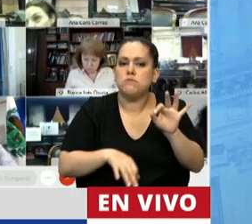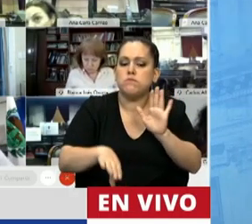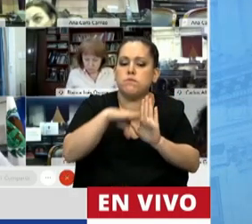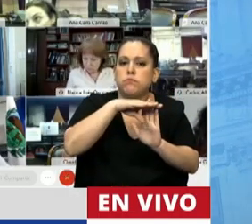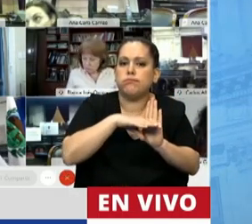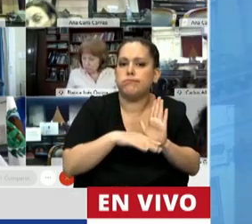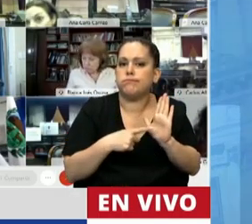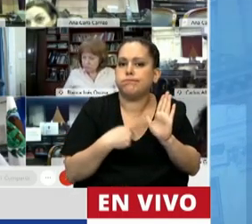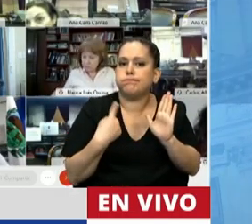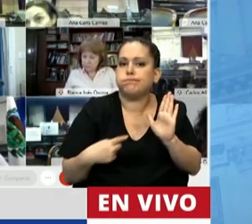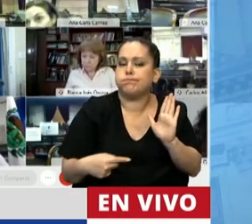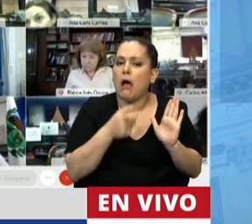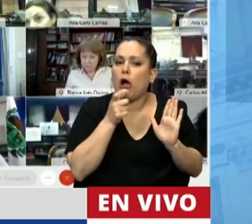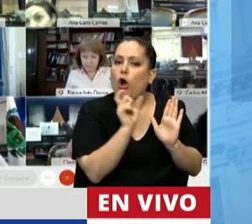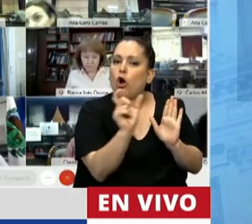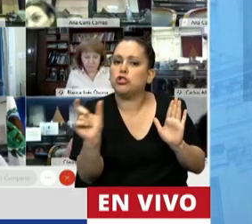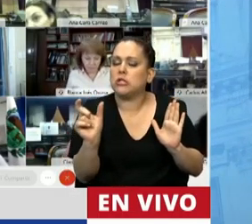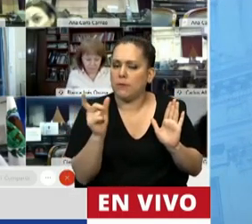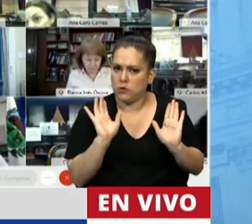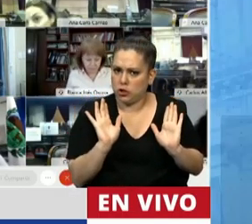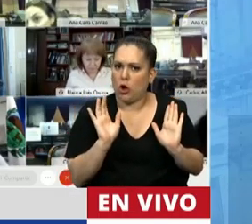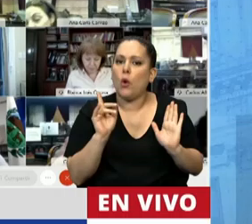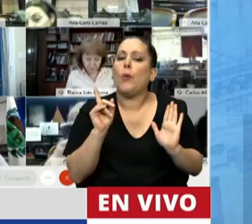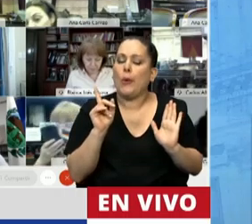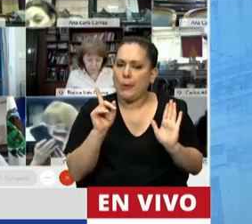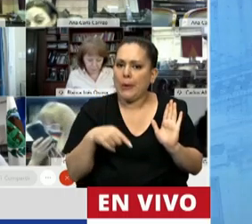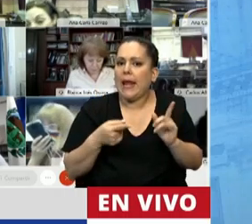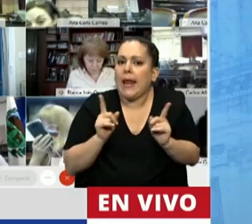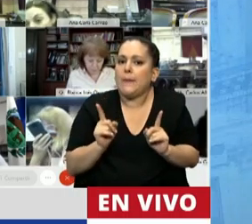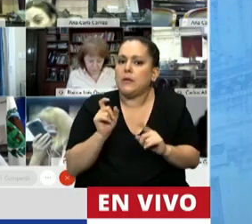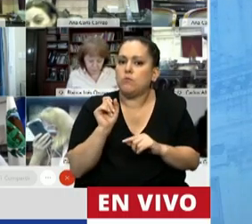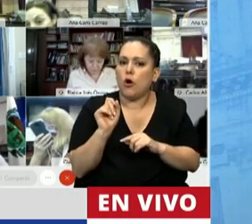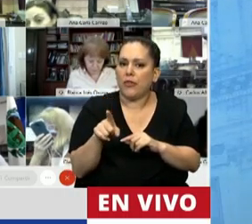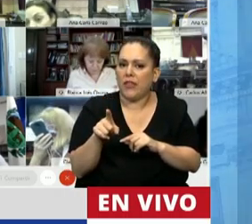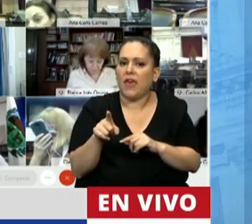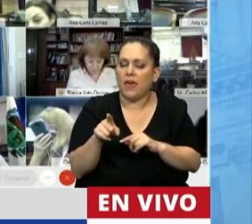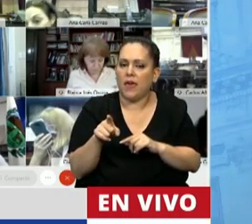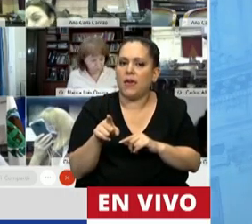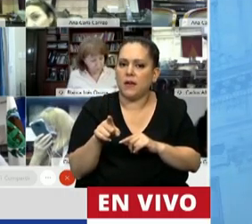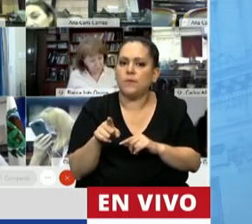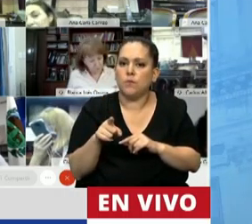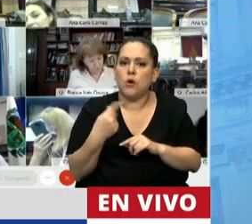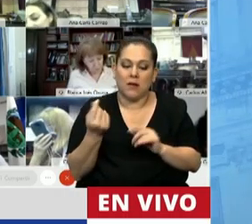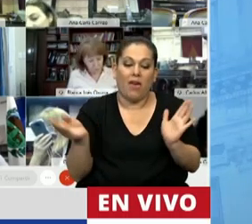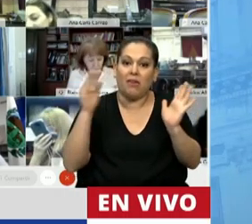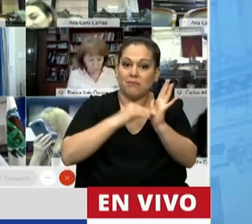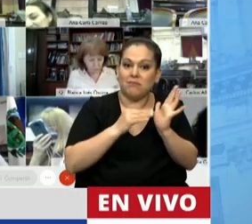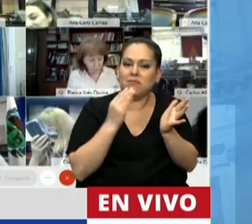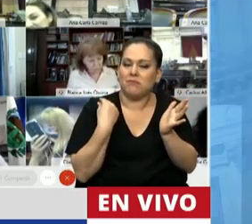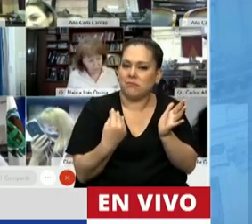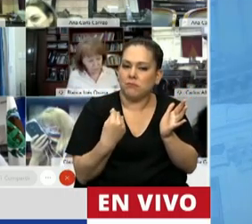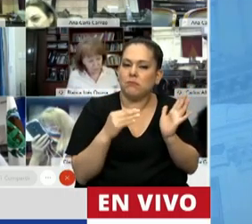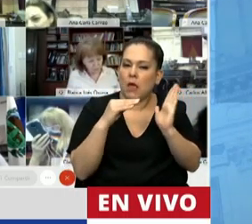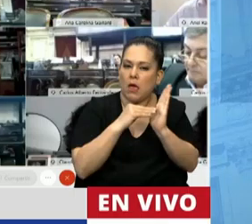un concepto amplio, sale de la relación contractual tradicional porque incorpora